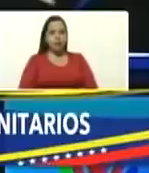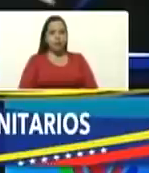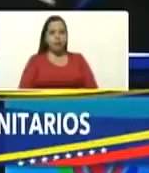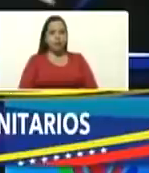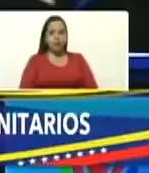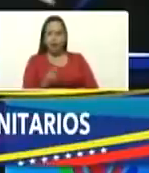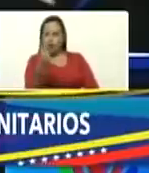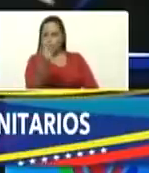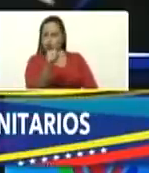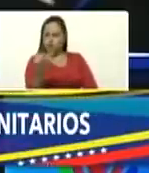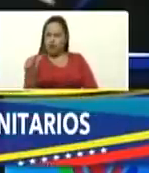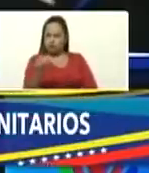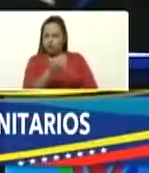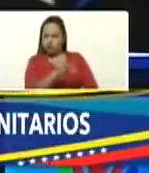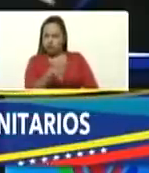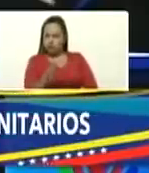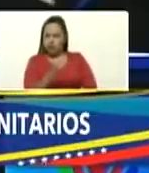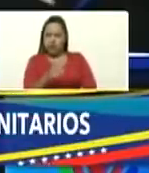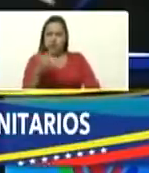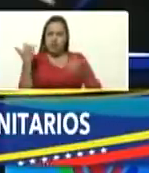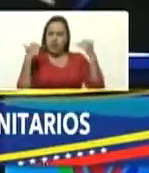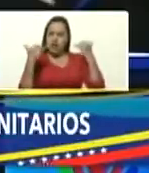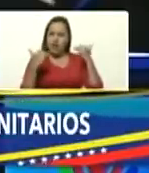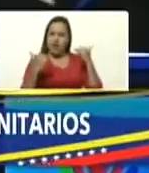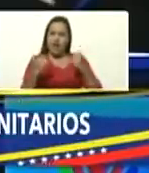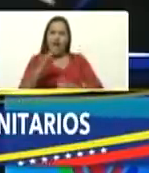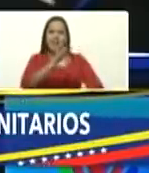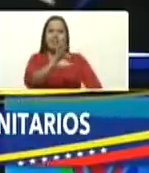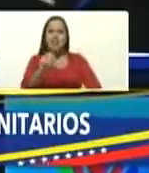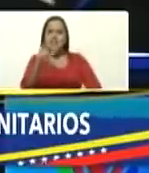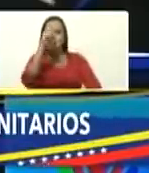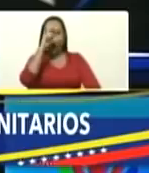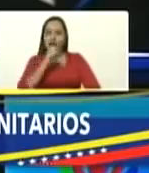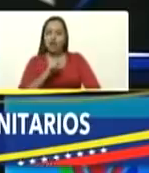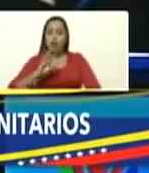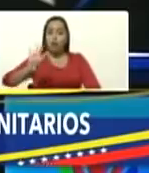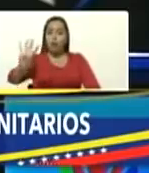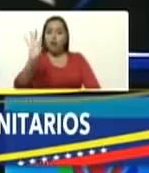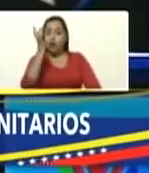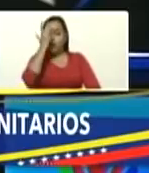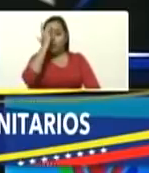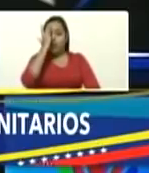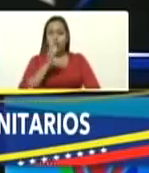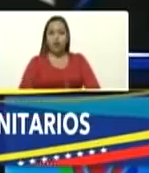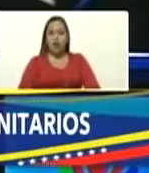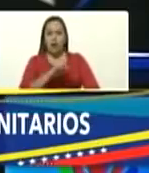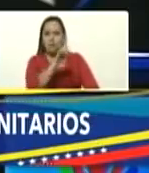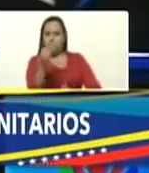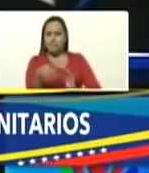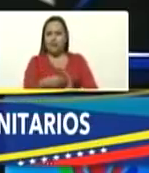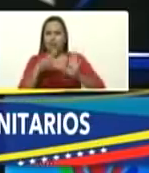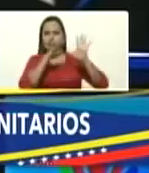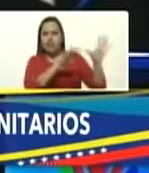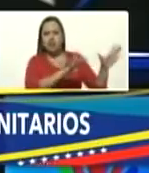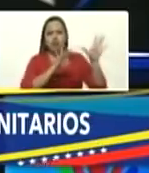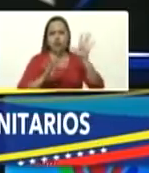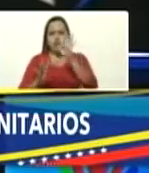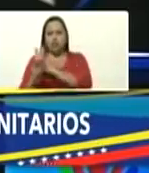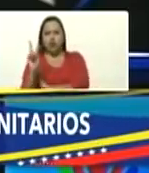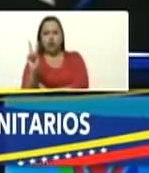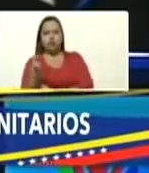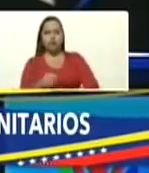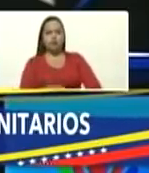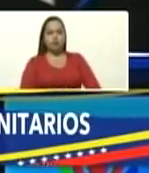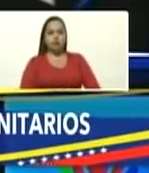hace dos semanas, celebramos 30 años del 4 de febrero de 1992,